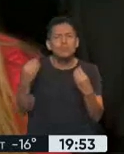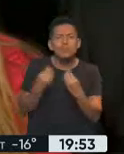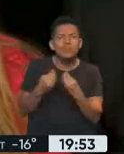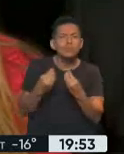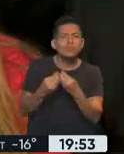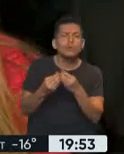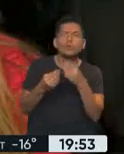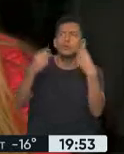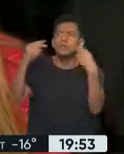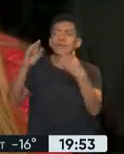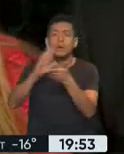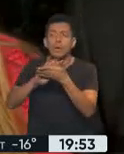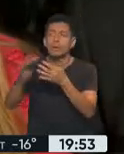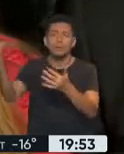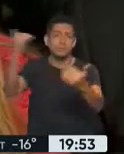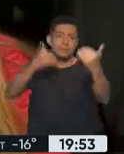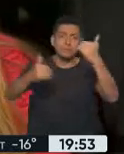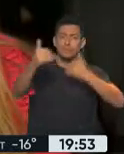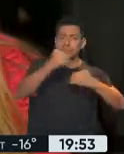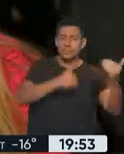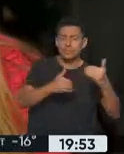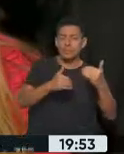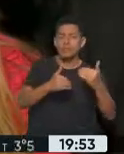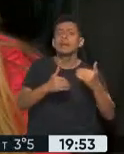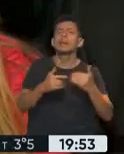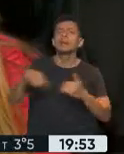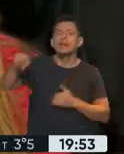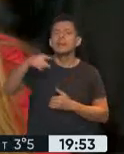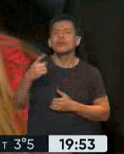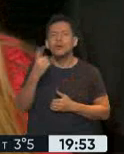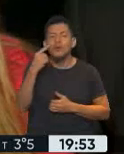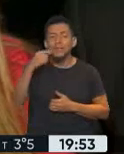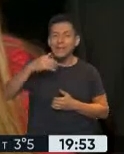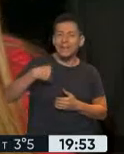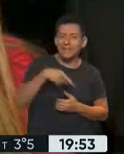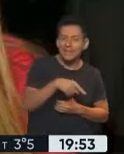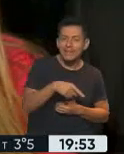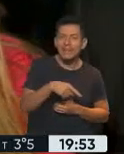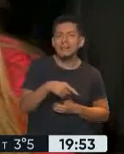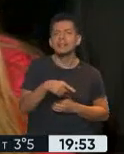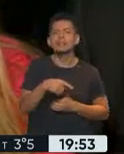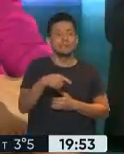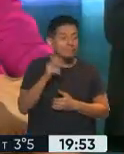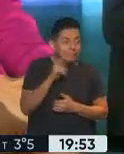a muchísimos turistas nuevos que van a conocer la Argentina, que la van a seguir